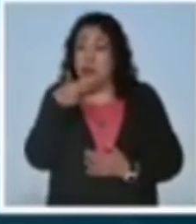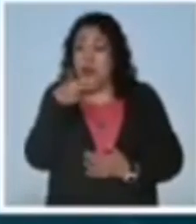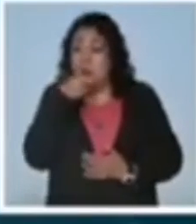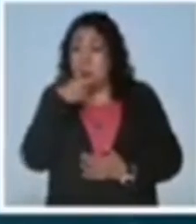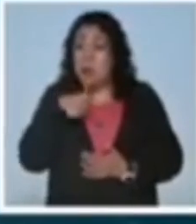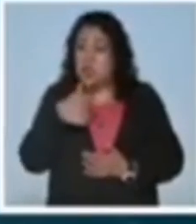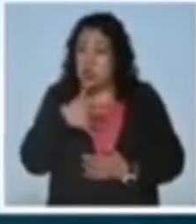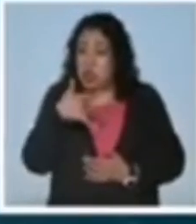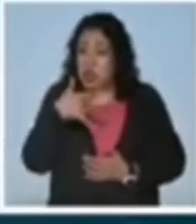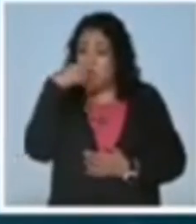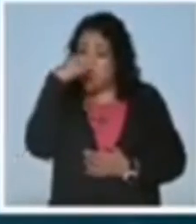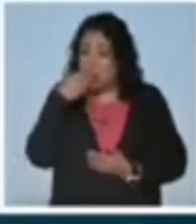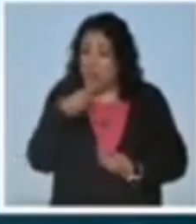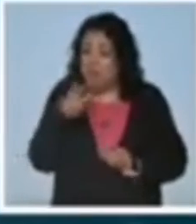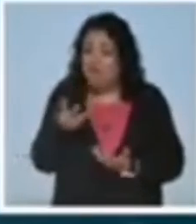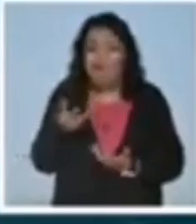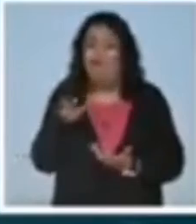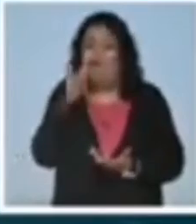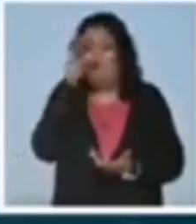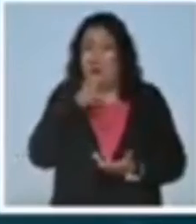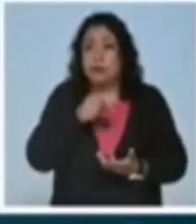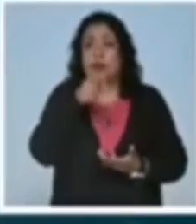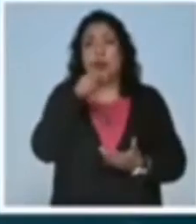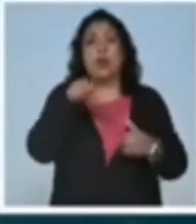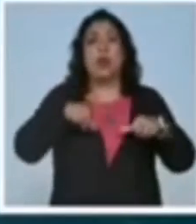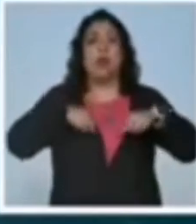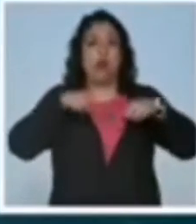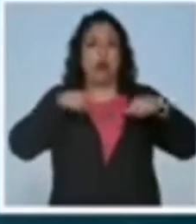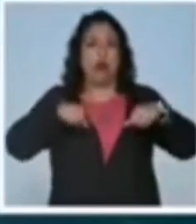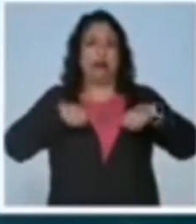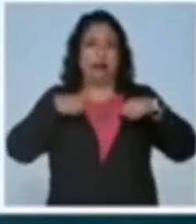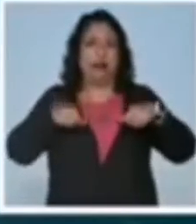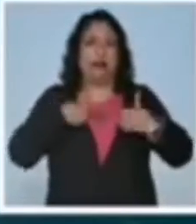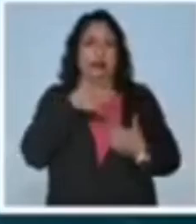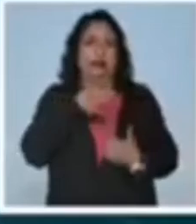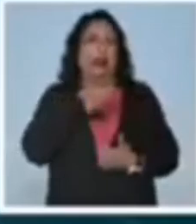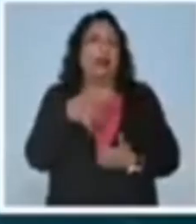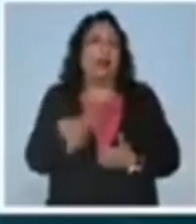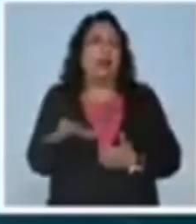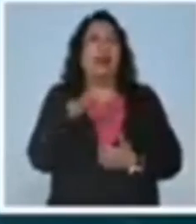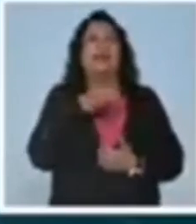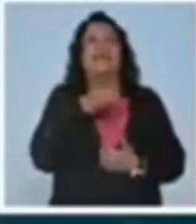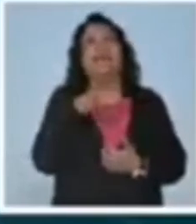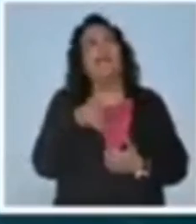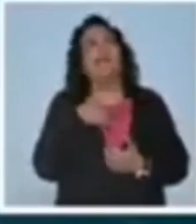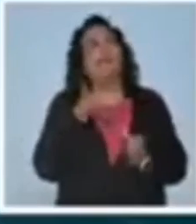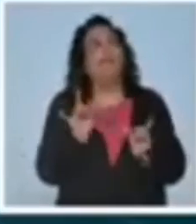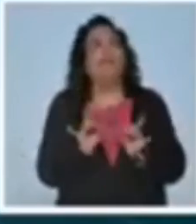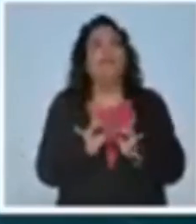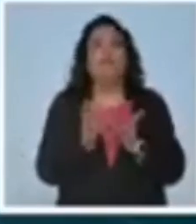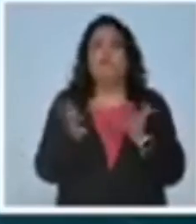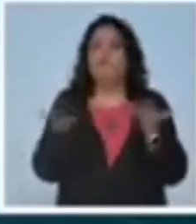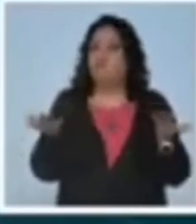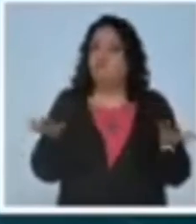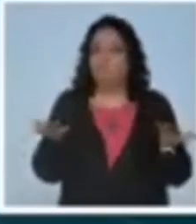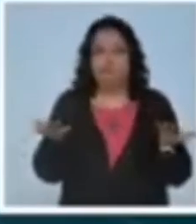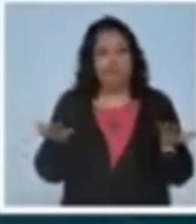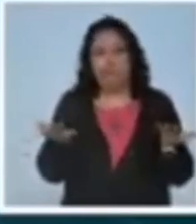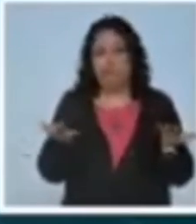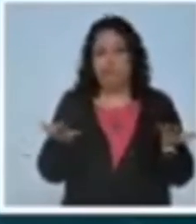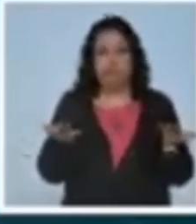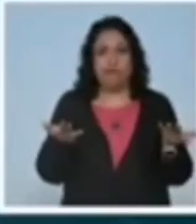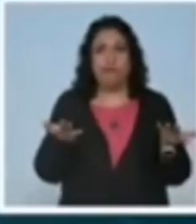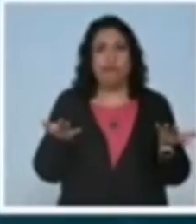pensaba y sentía. Los adolescentes en general tienden a de repente no ser